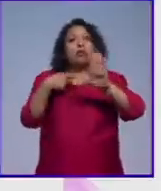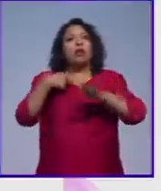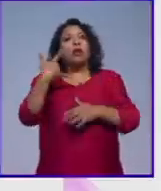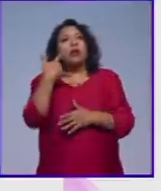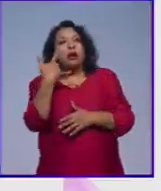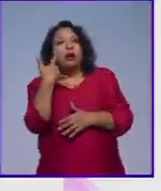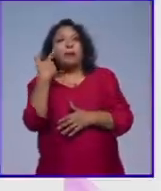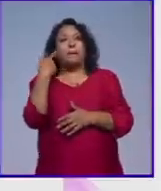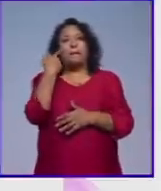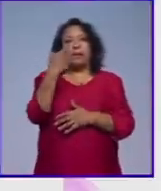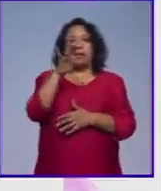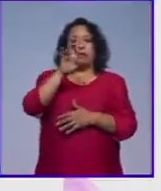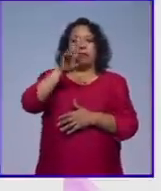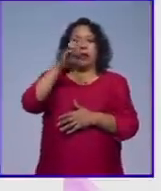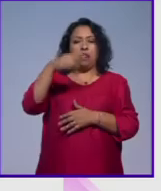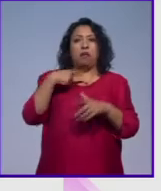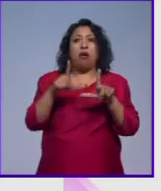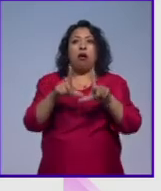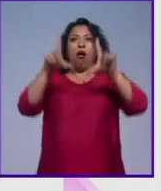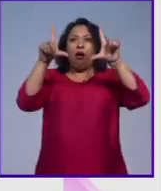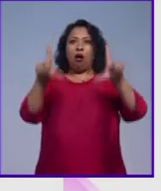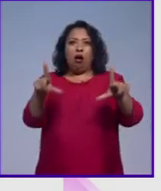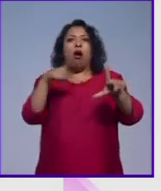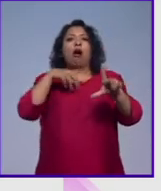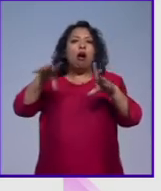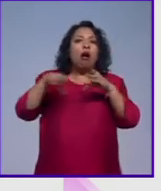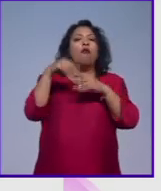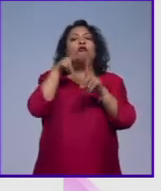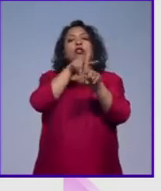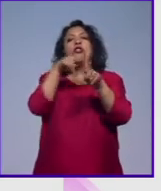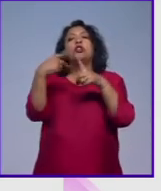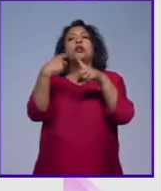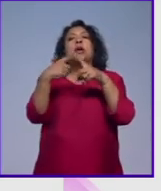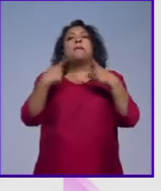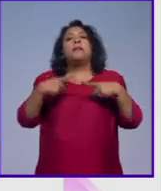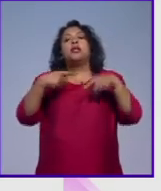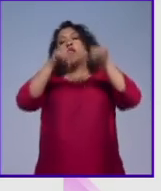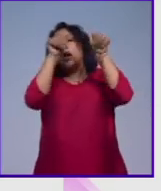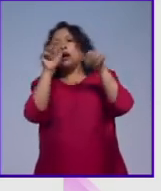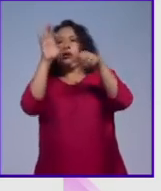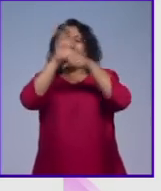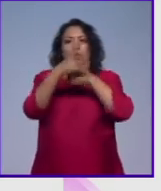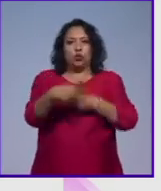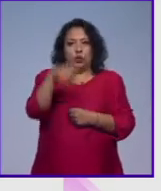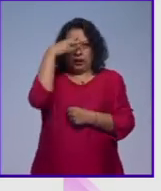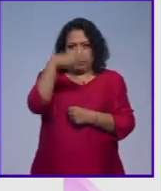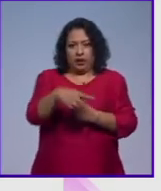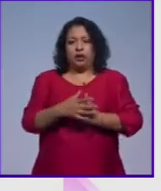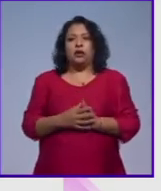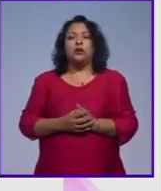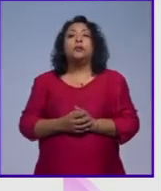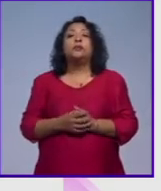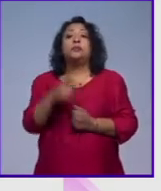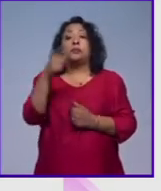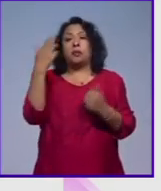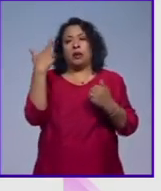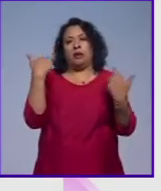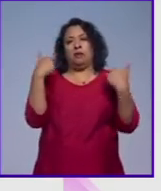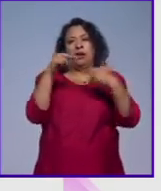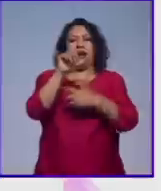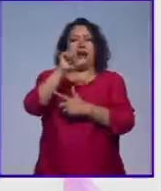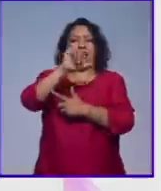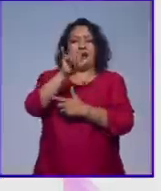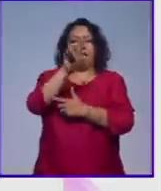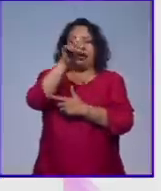ver a Bergman en pantalla grande sea complementada por la visión de figuras del arte y la cultura en México. El maestro Alejandro